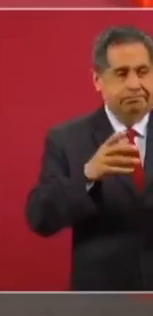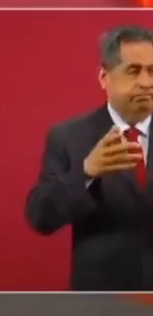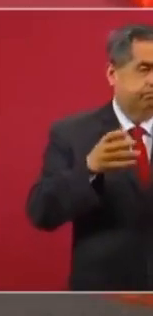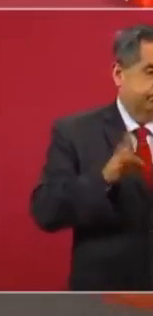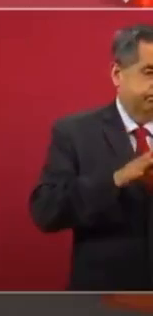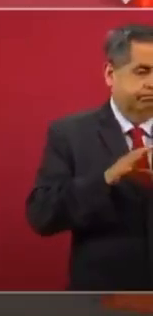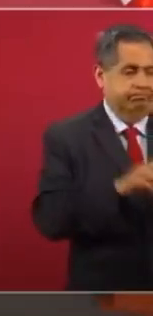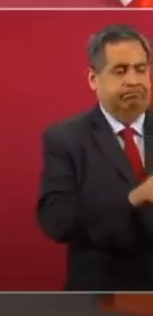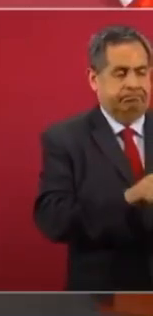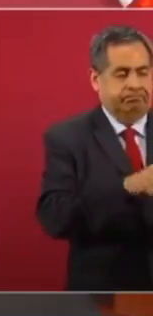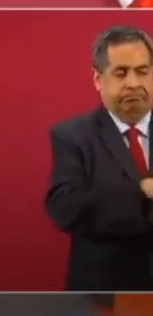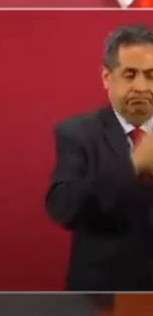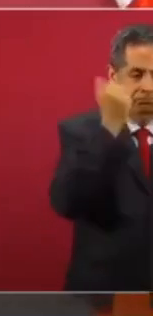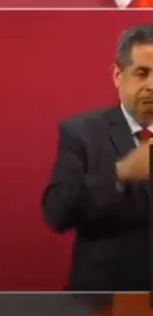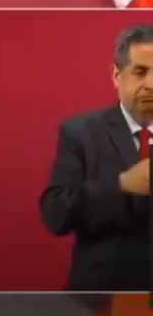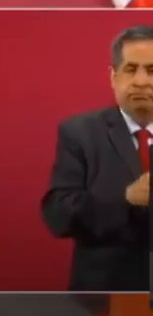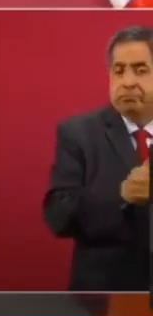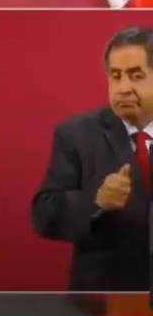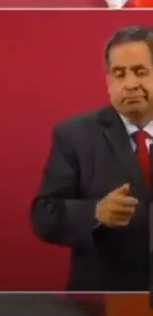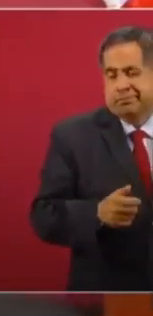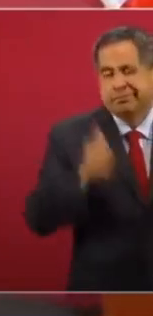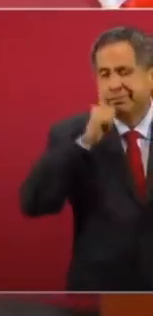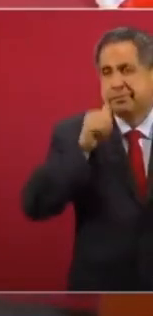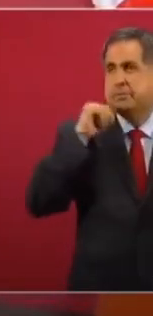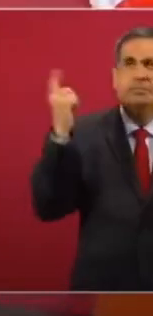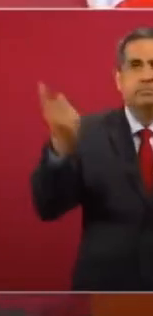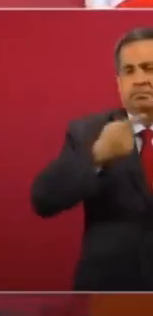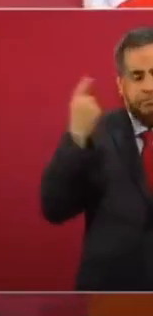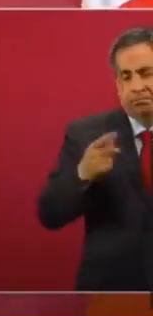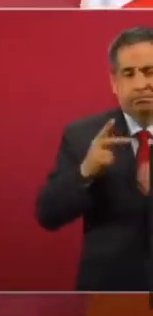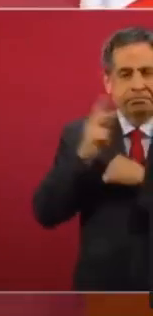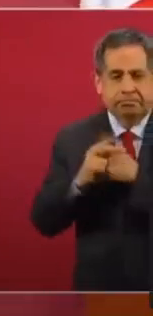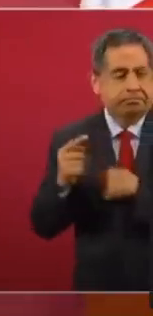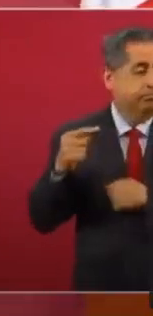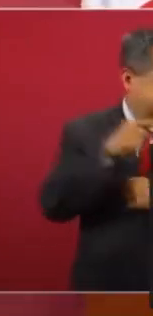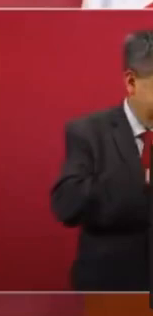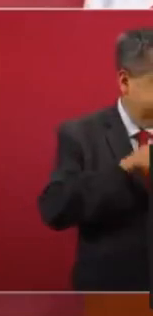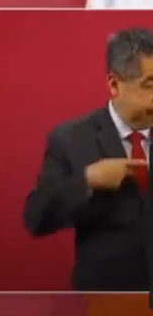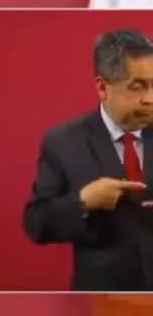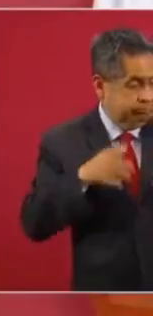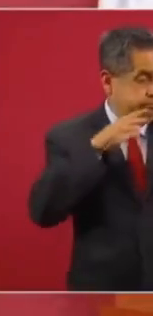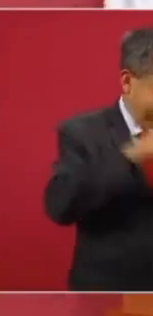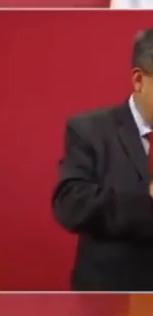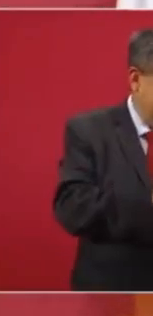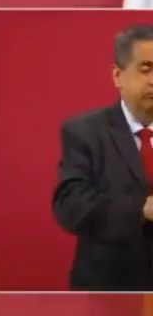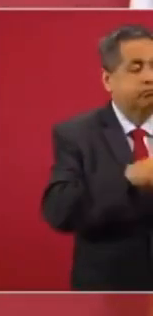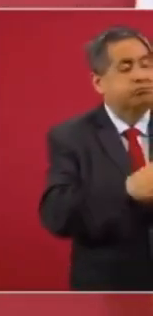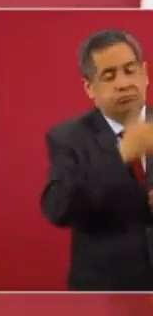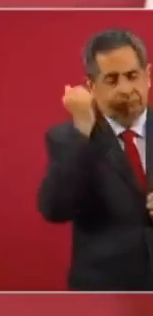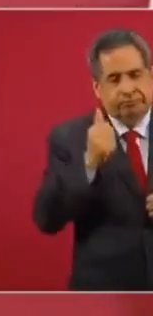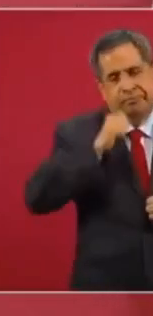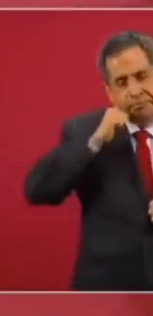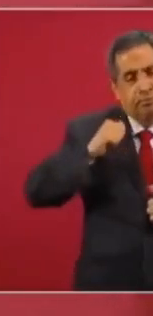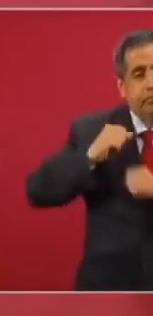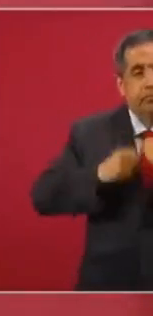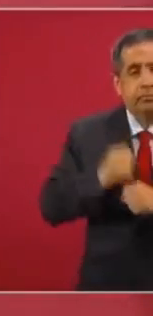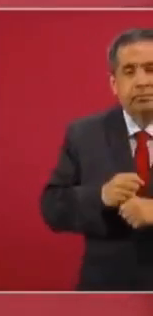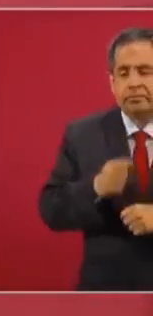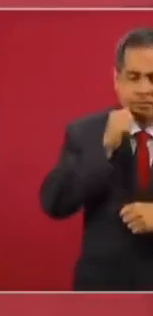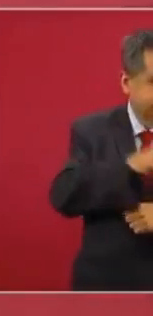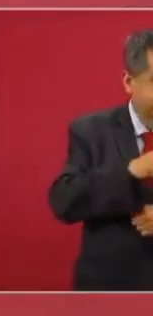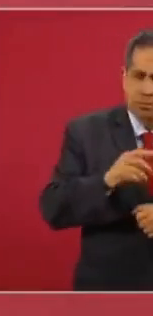narrativa que se tiene incluso en países que colonizaron, cuando